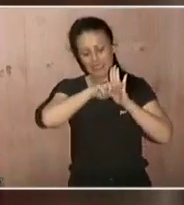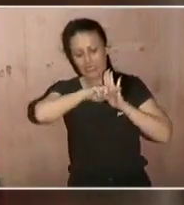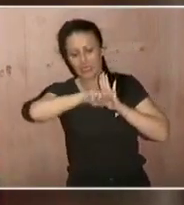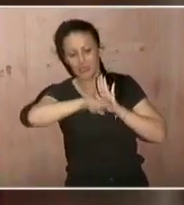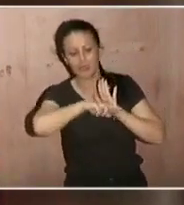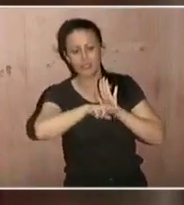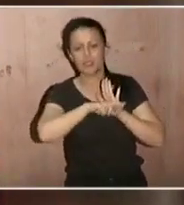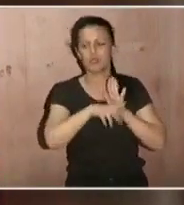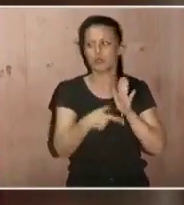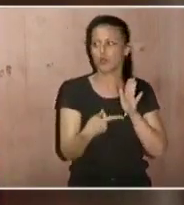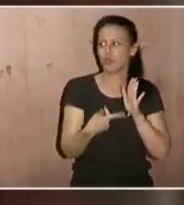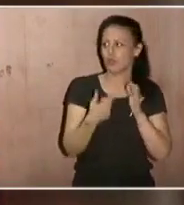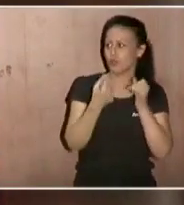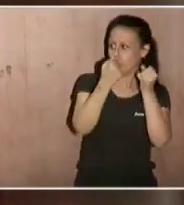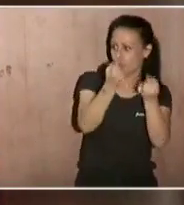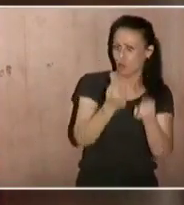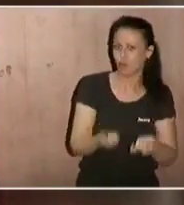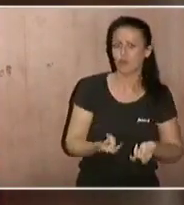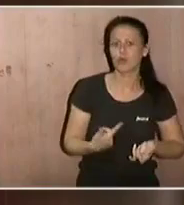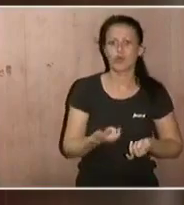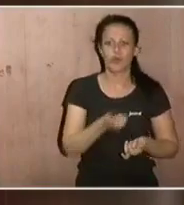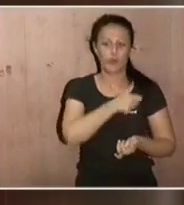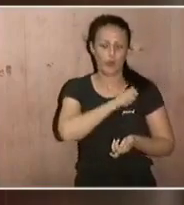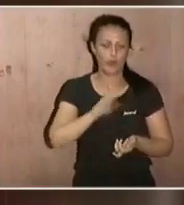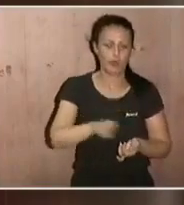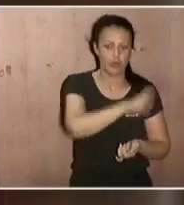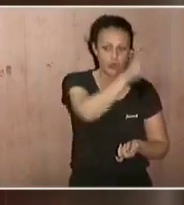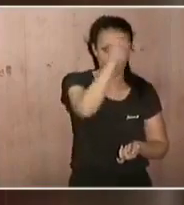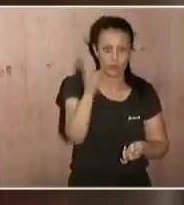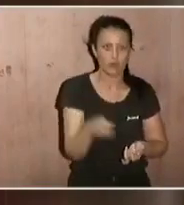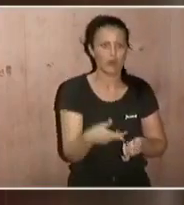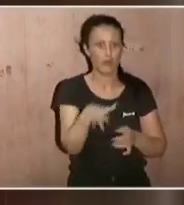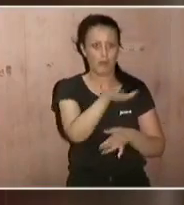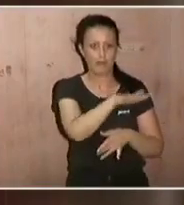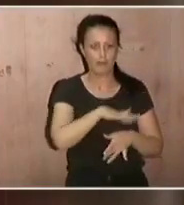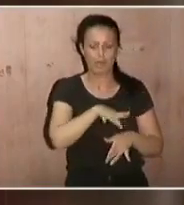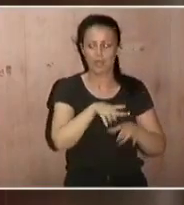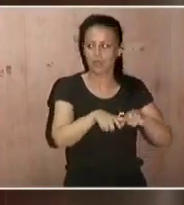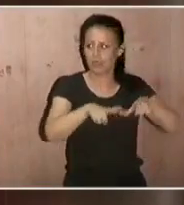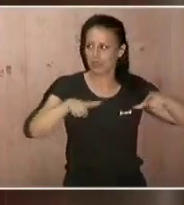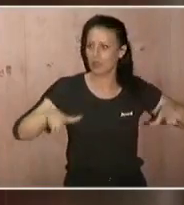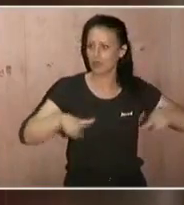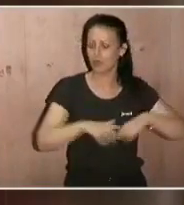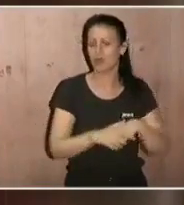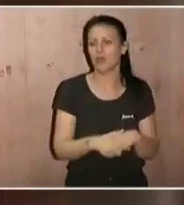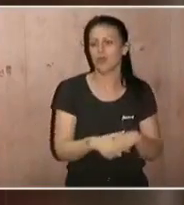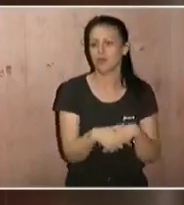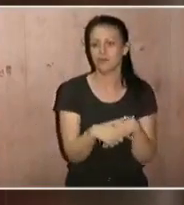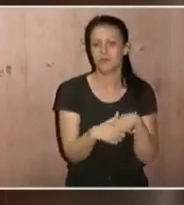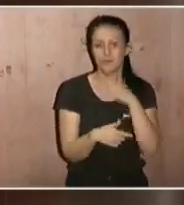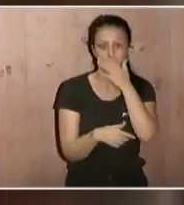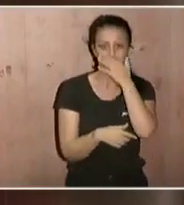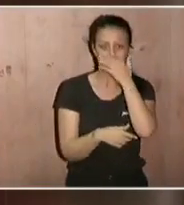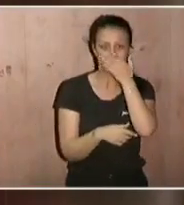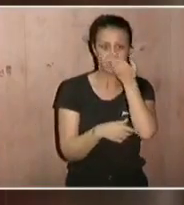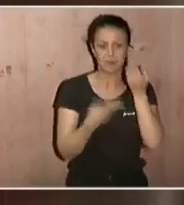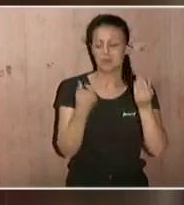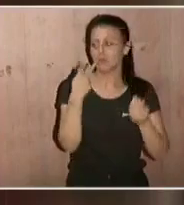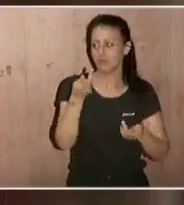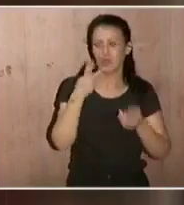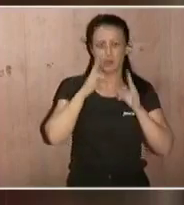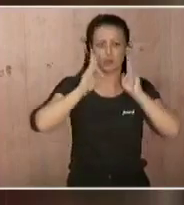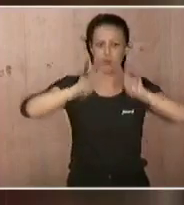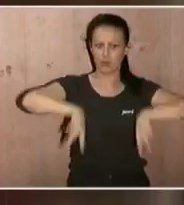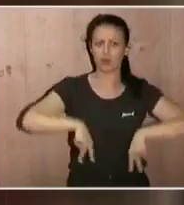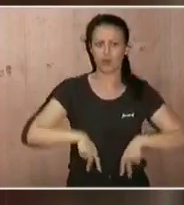fuerzas armadas, jurisdicción contenciosa, planta local, etcétera, y gozan de un general